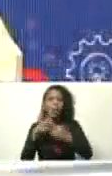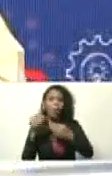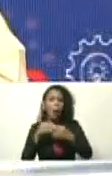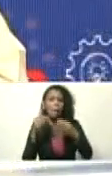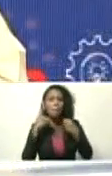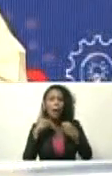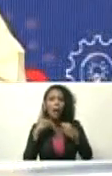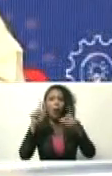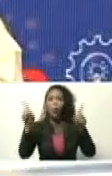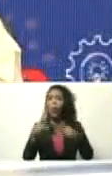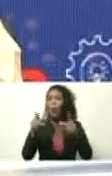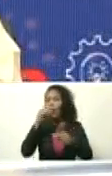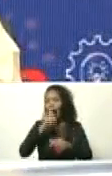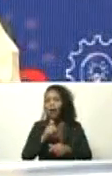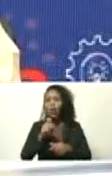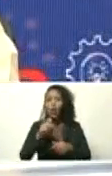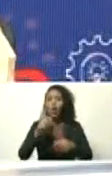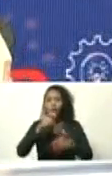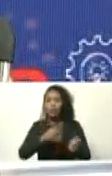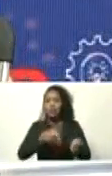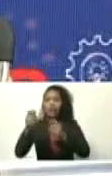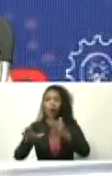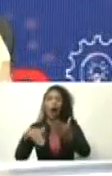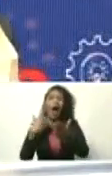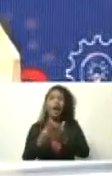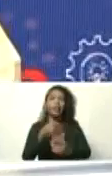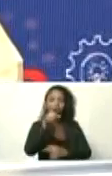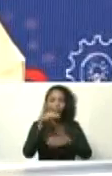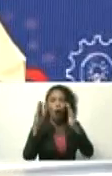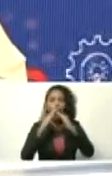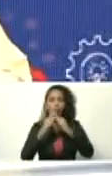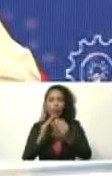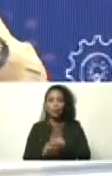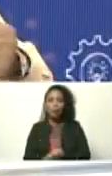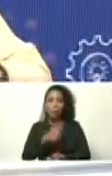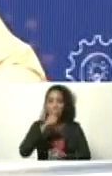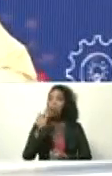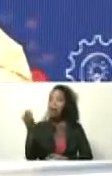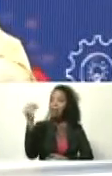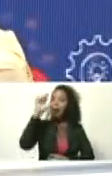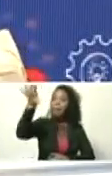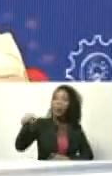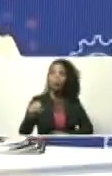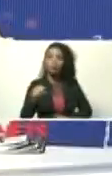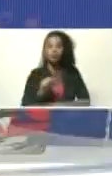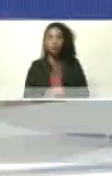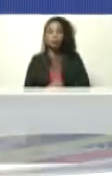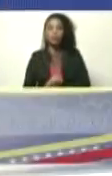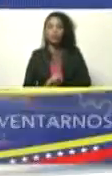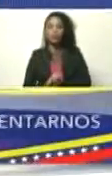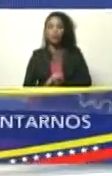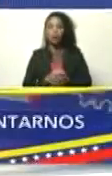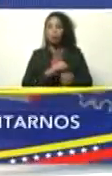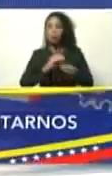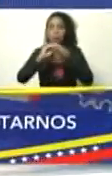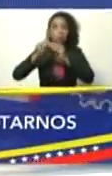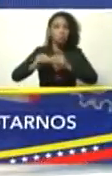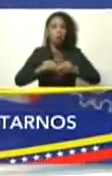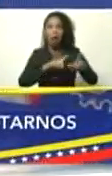para cumpleaños, te la llevo a tu casa. Y la gente, tráemela, pim, pum, pa.